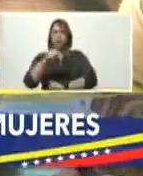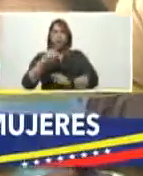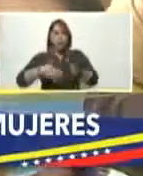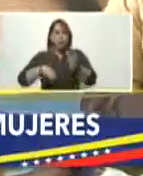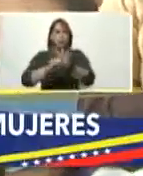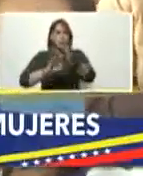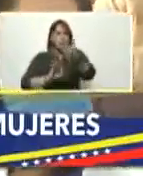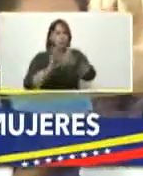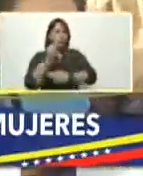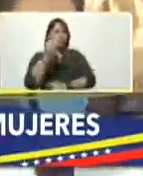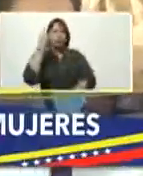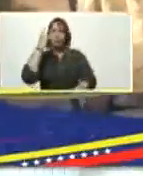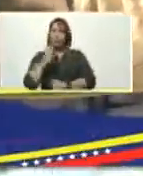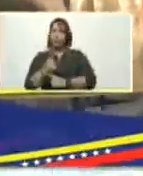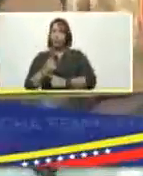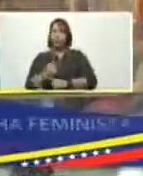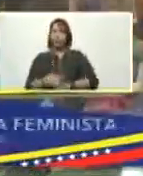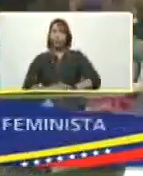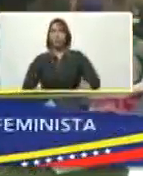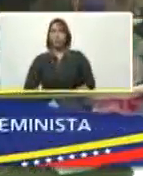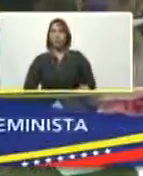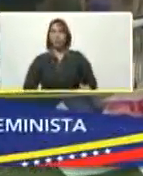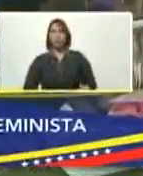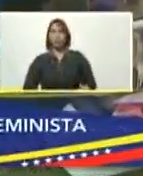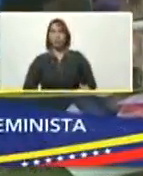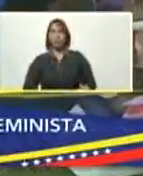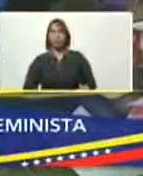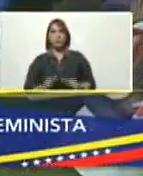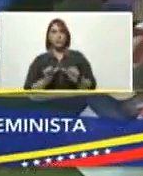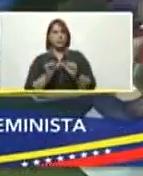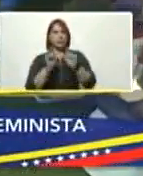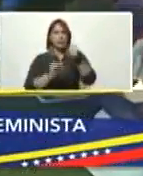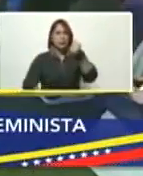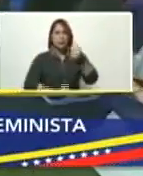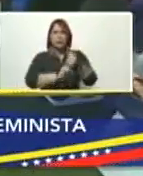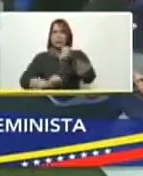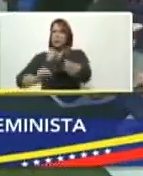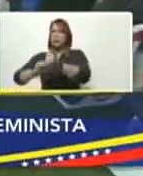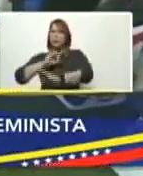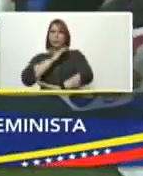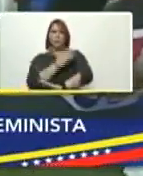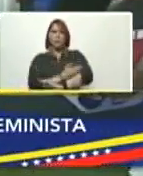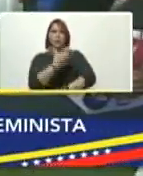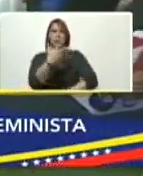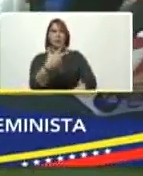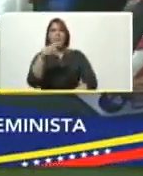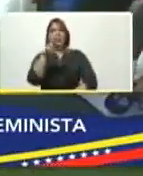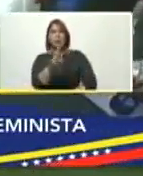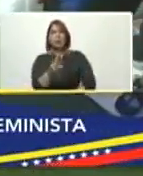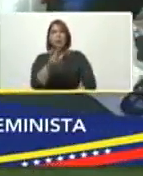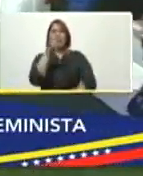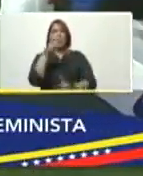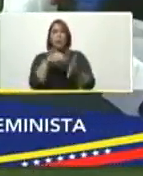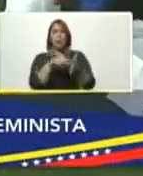refundadora. Por eso sigo impulsando con fuerza a las 3R del